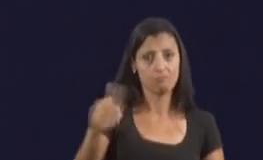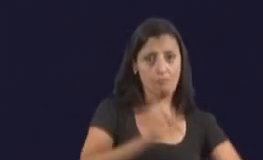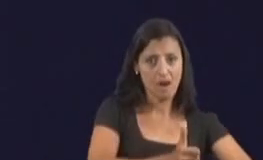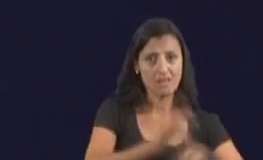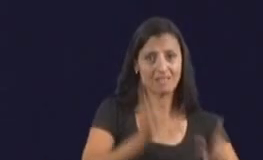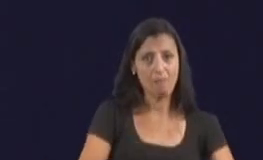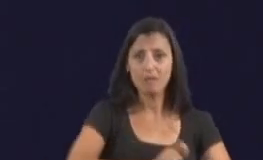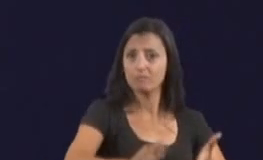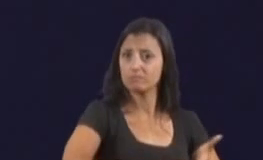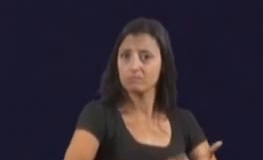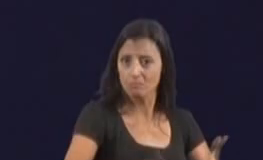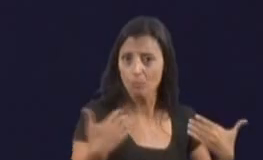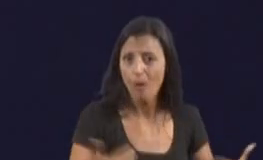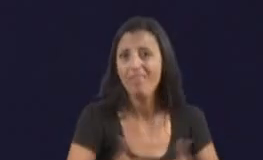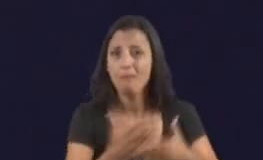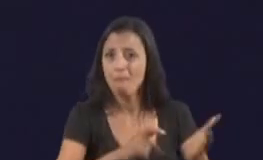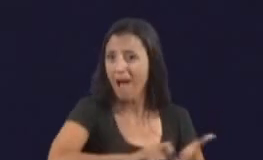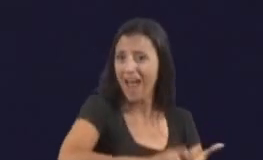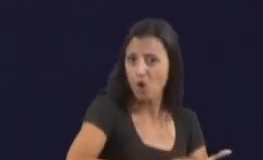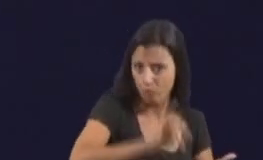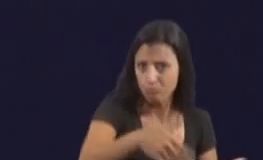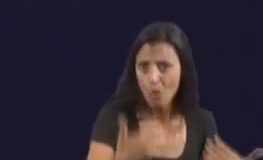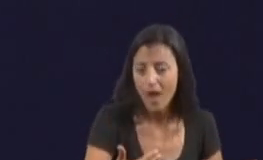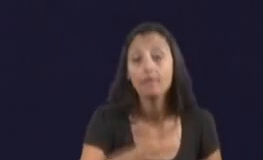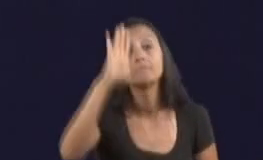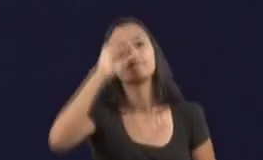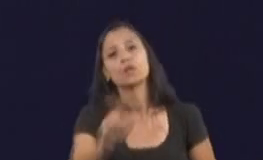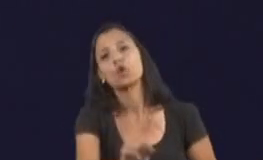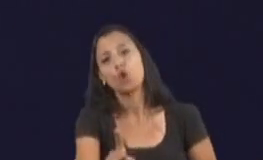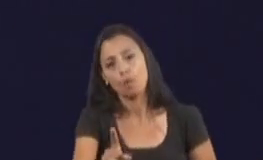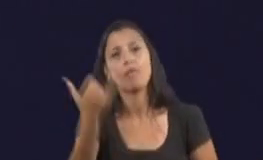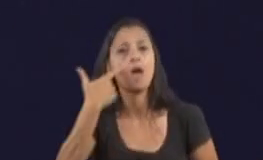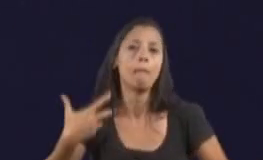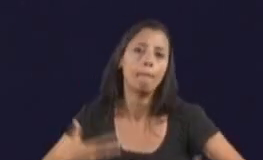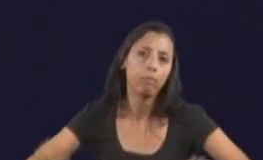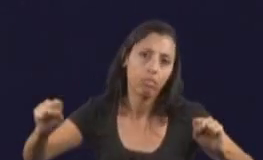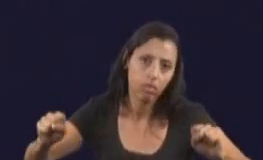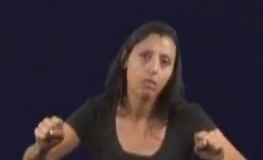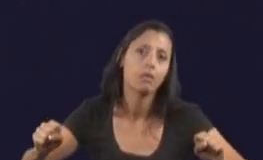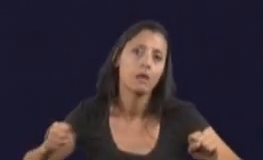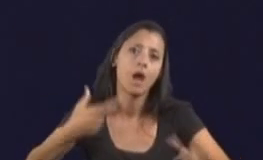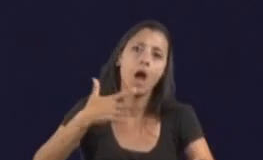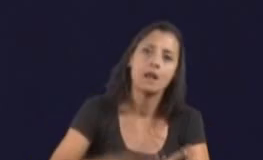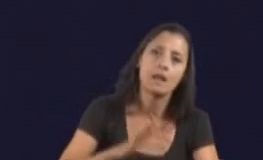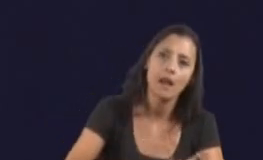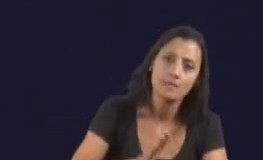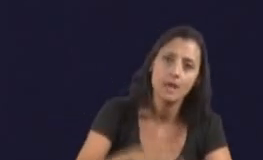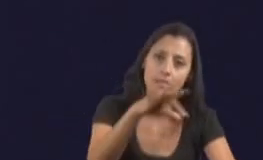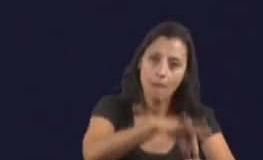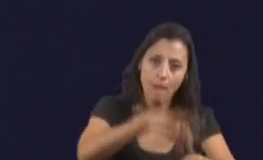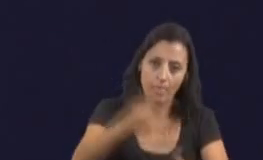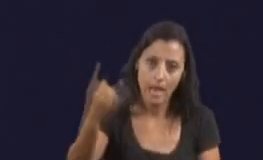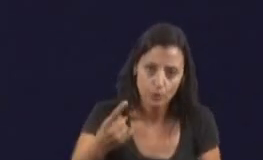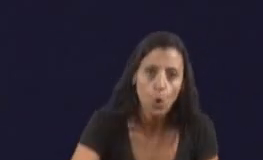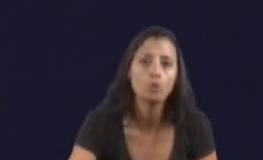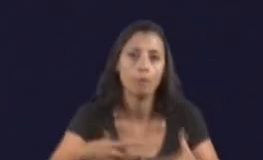dar todas las facilidades que se puedan. No nos olvidemos que se detectaron en recetas apócrifas o